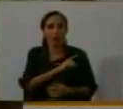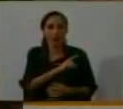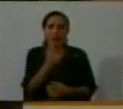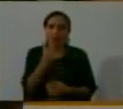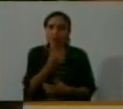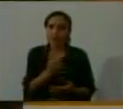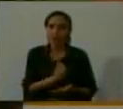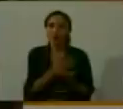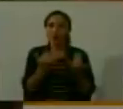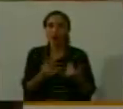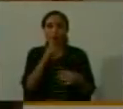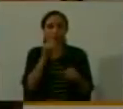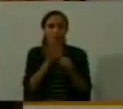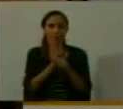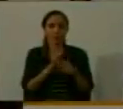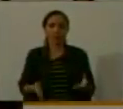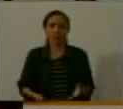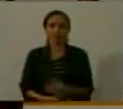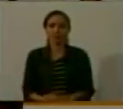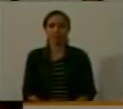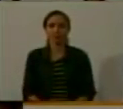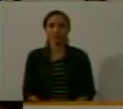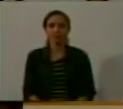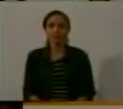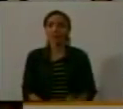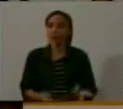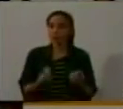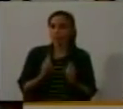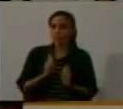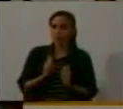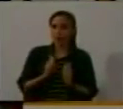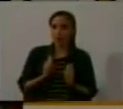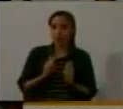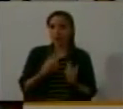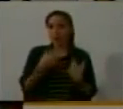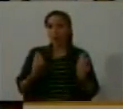Entonces, síganle creyendo a esta gente que le da plata a ellos para que se mantengan esas atrocidades.